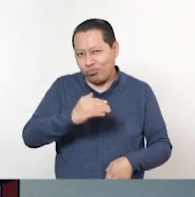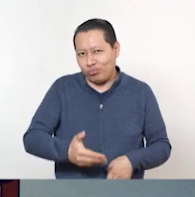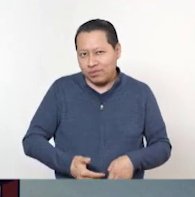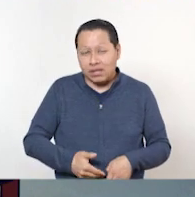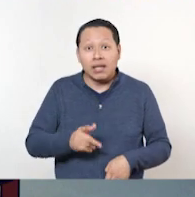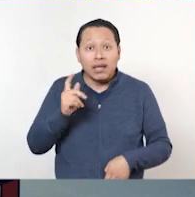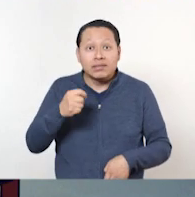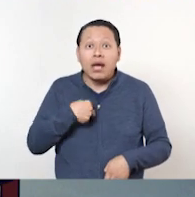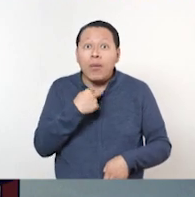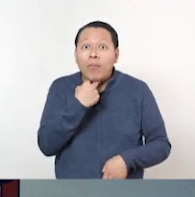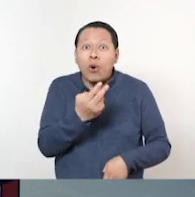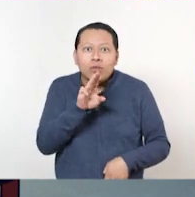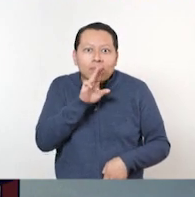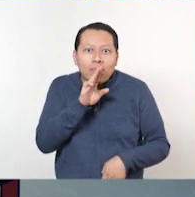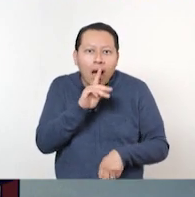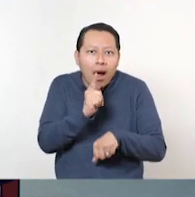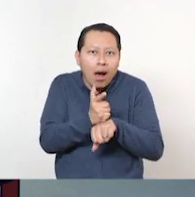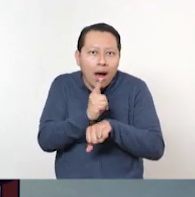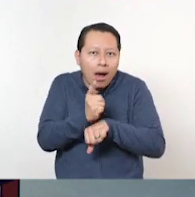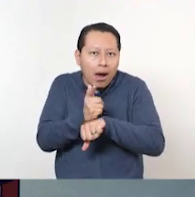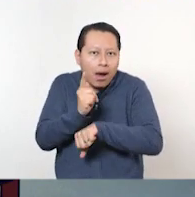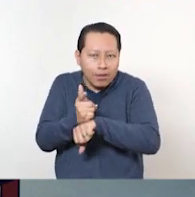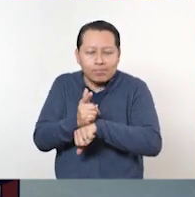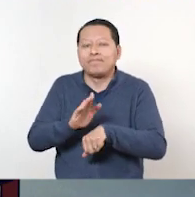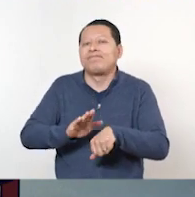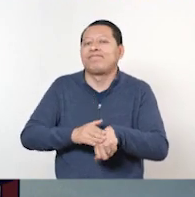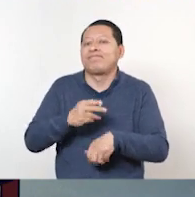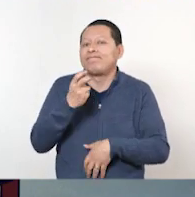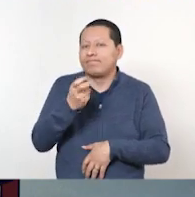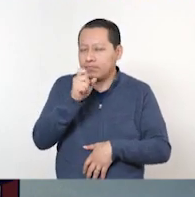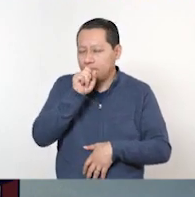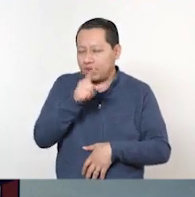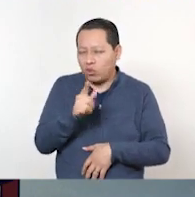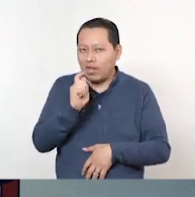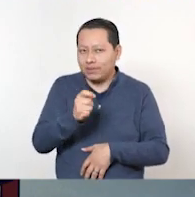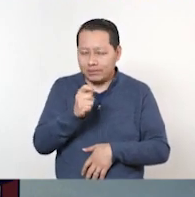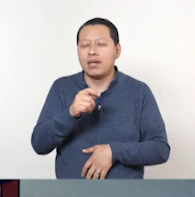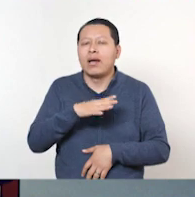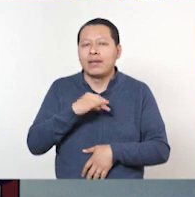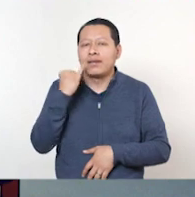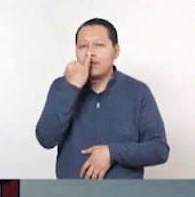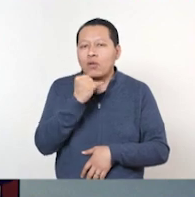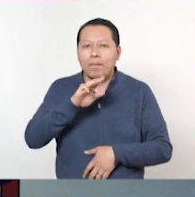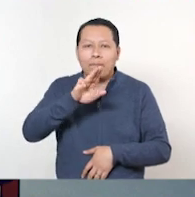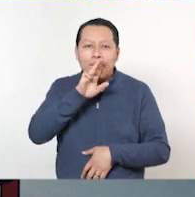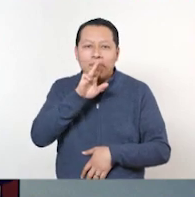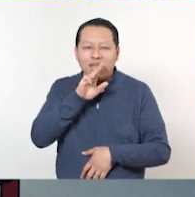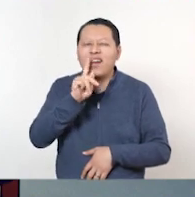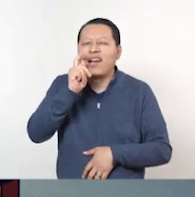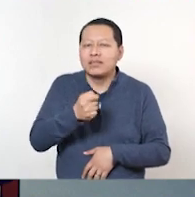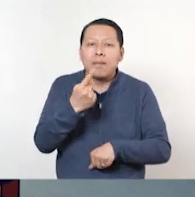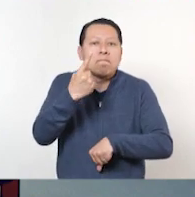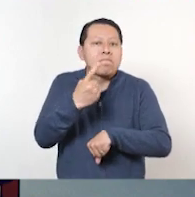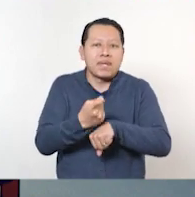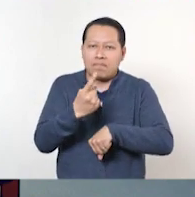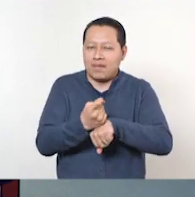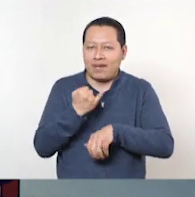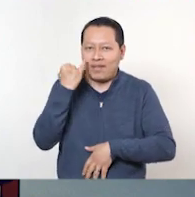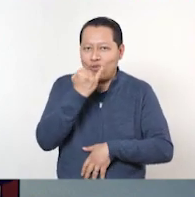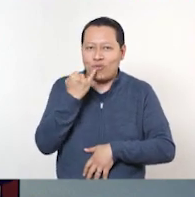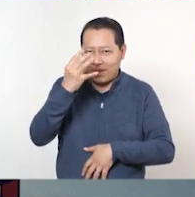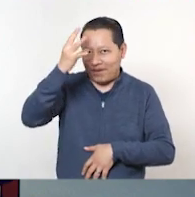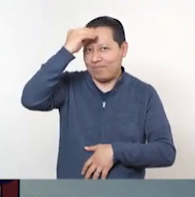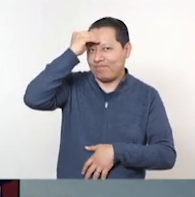desde bebés conocemos la voz de nuestra mamá. Exactamente, por eso se le llama lengua materna, porque es la primera lengua que